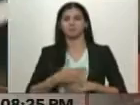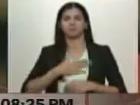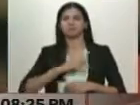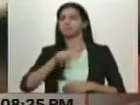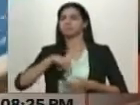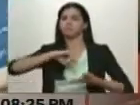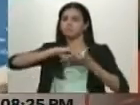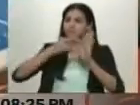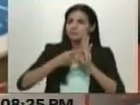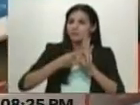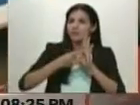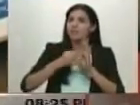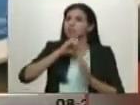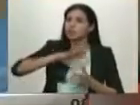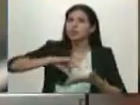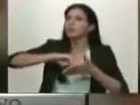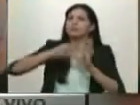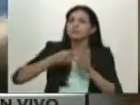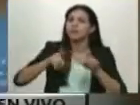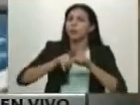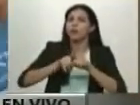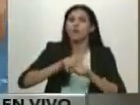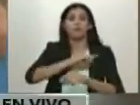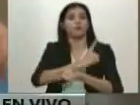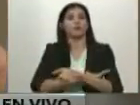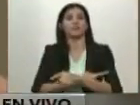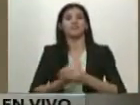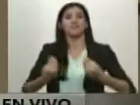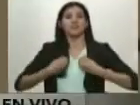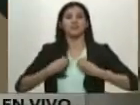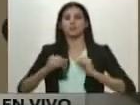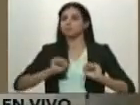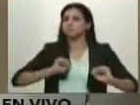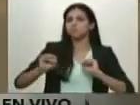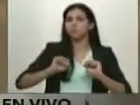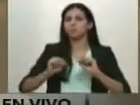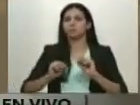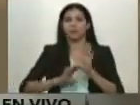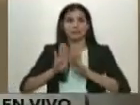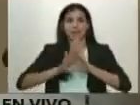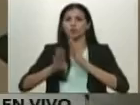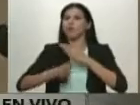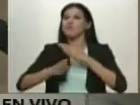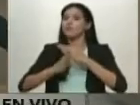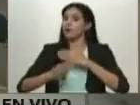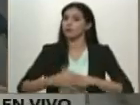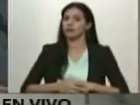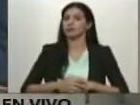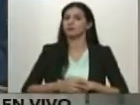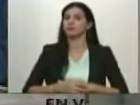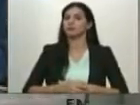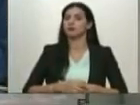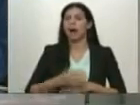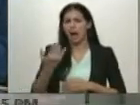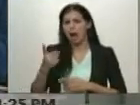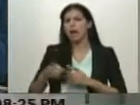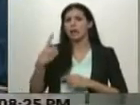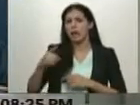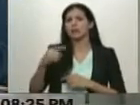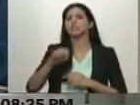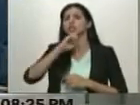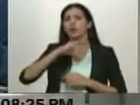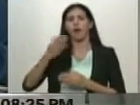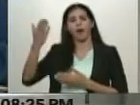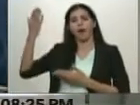nosotros la historia es fuerza viva, en pleno desarrollo. Hay historia del tiempo de atrás, pero